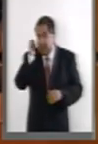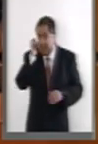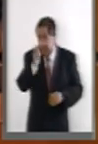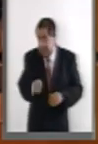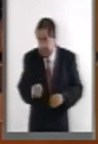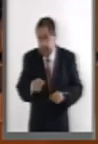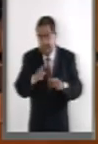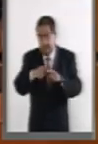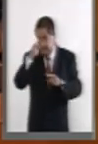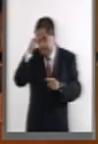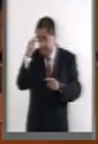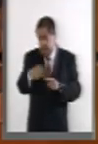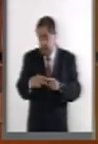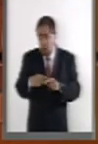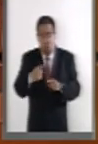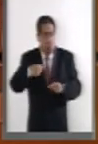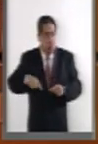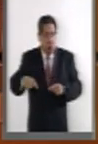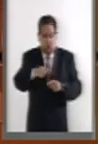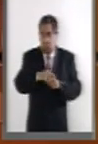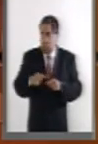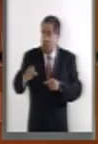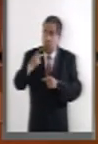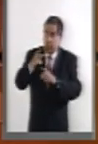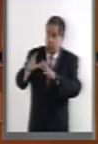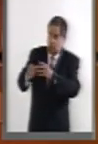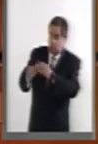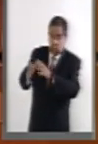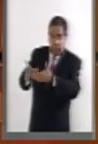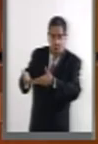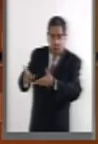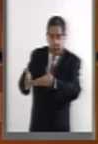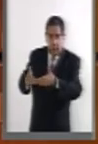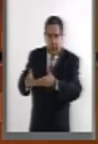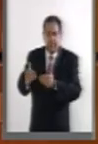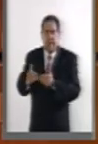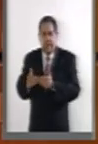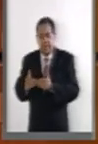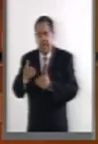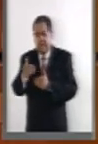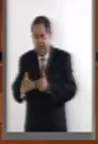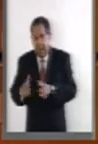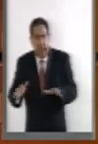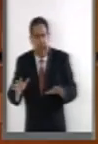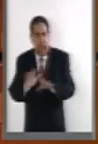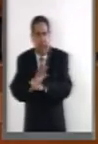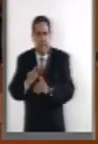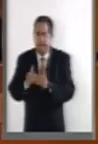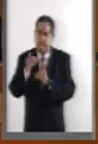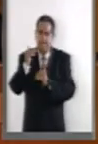que México y nuestra generación de políticos demos el primer gran paso